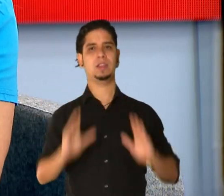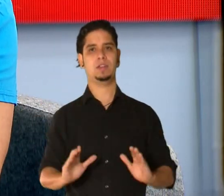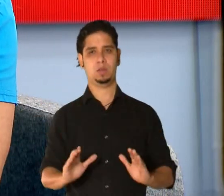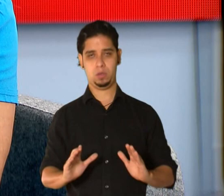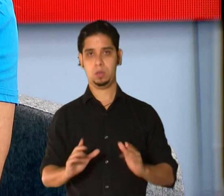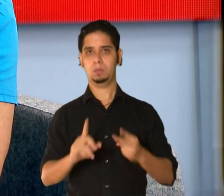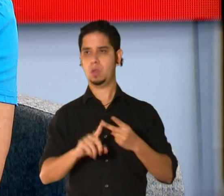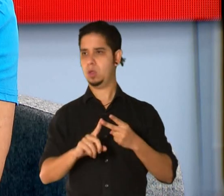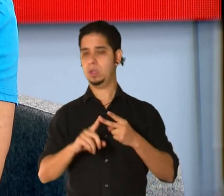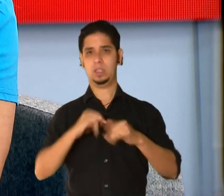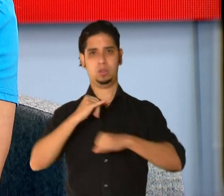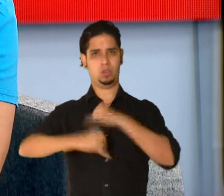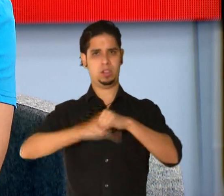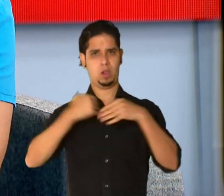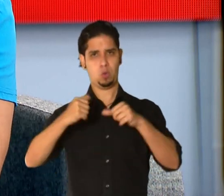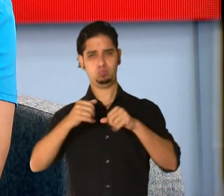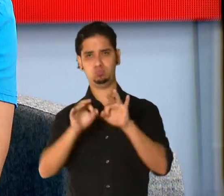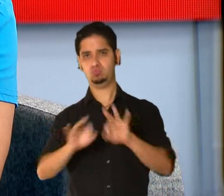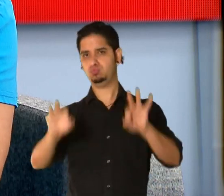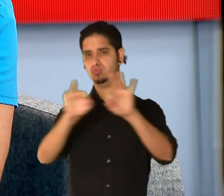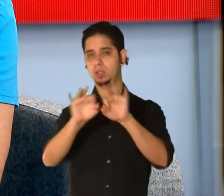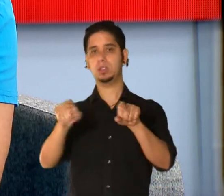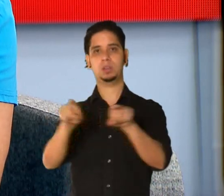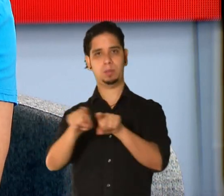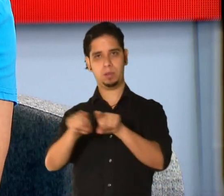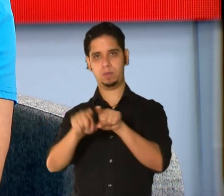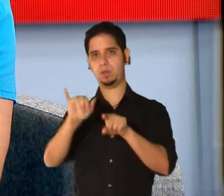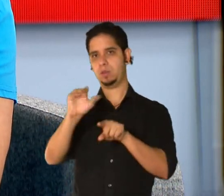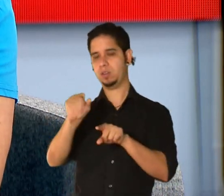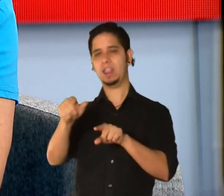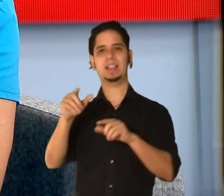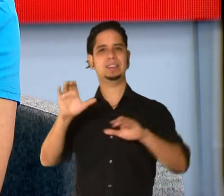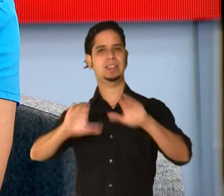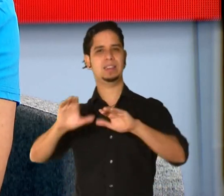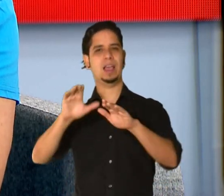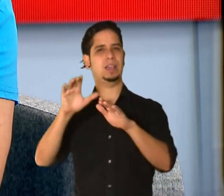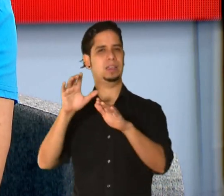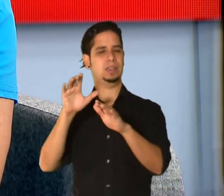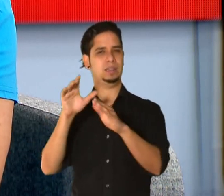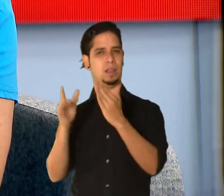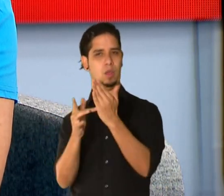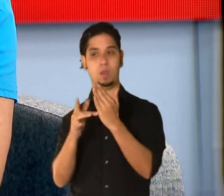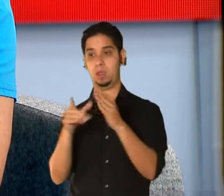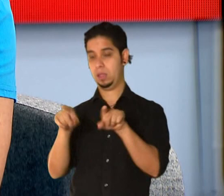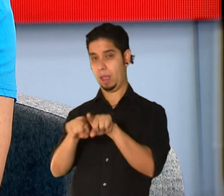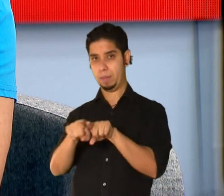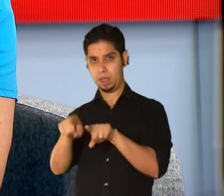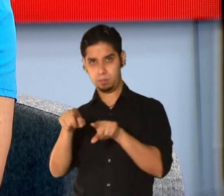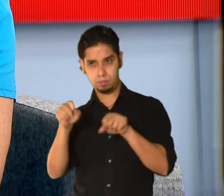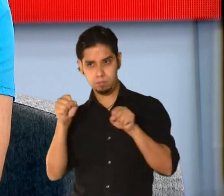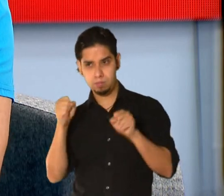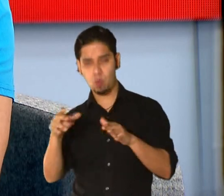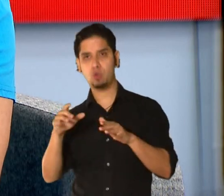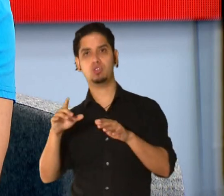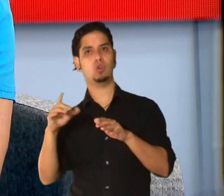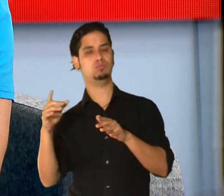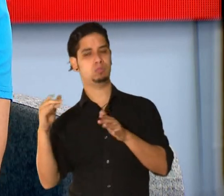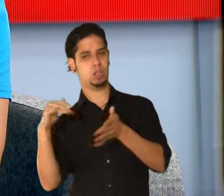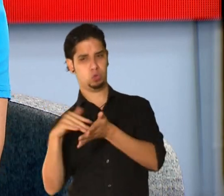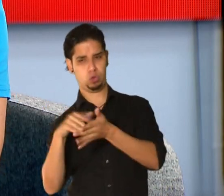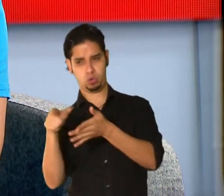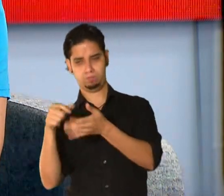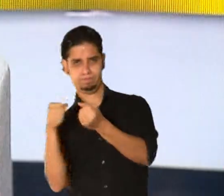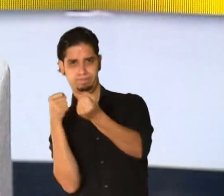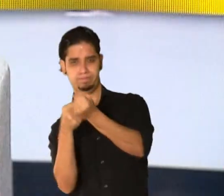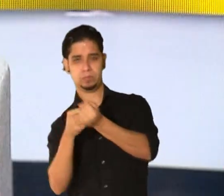grandes instituciones de salud y tenemos el Fideicomiso de Ciencia y Tecnología que también está auspiciando muchos de estos estudios. Muchísimas